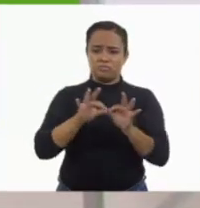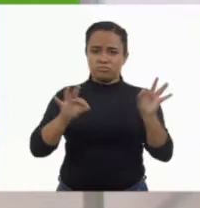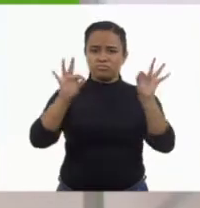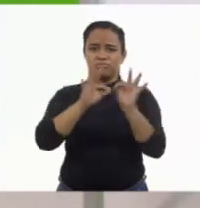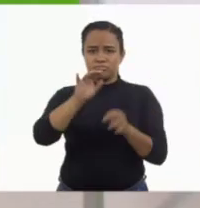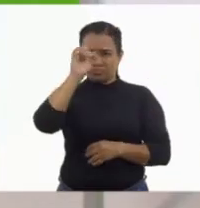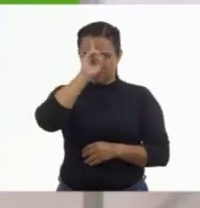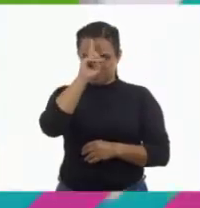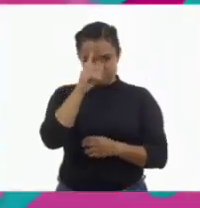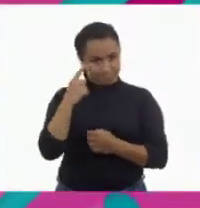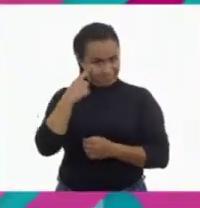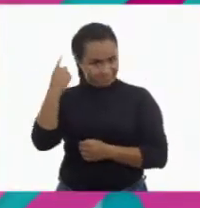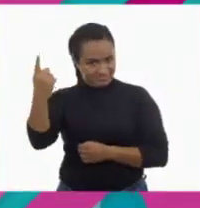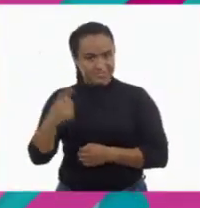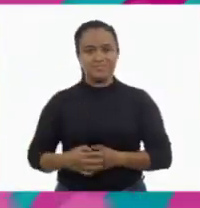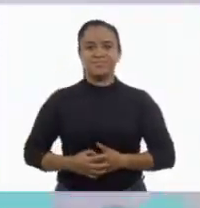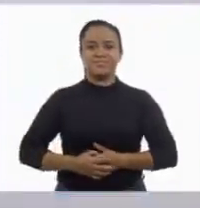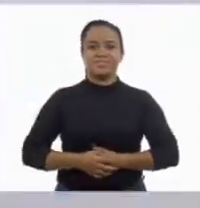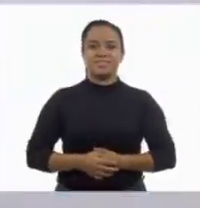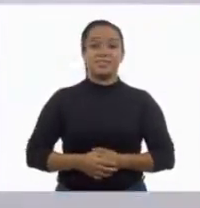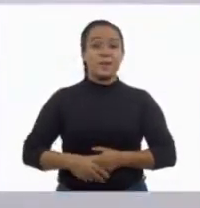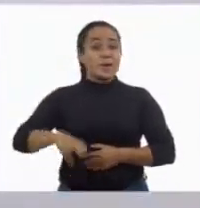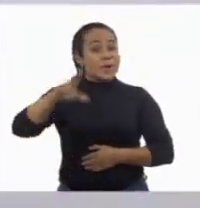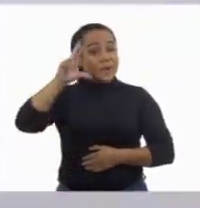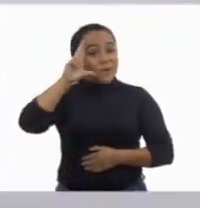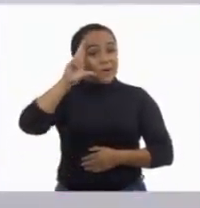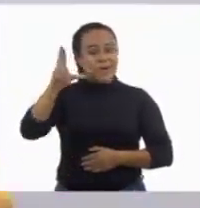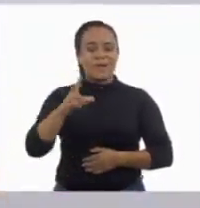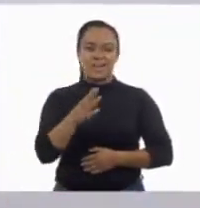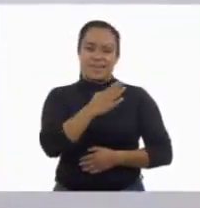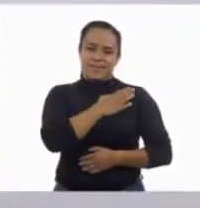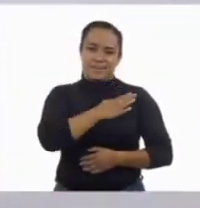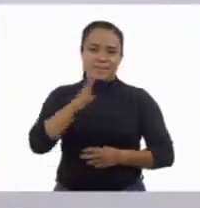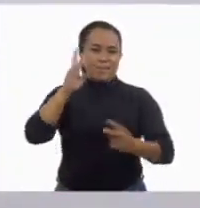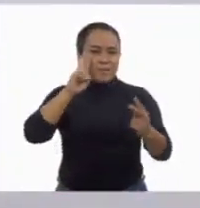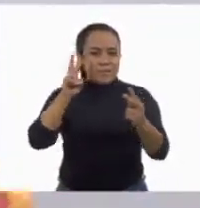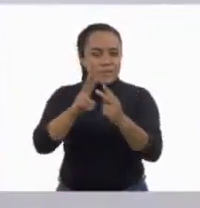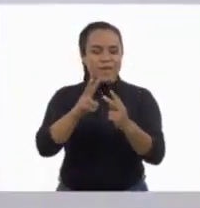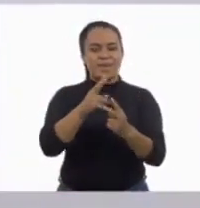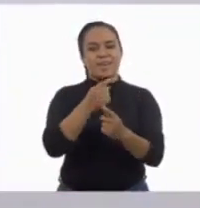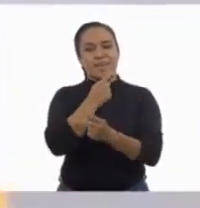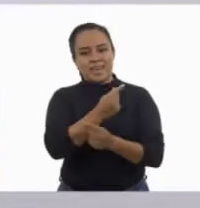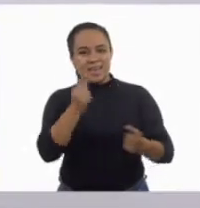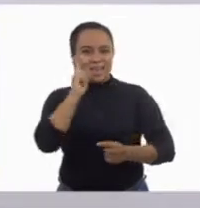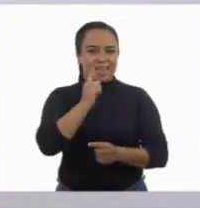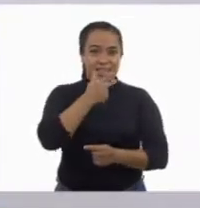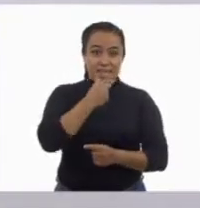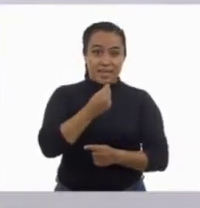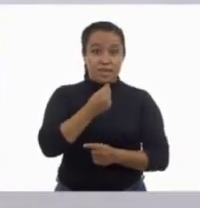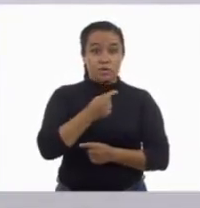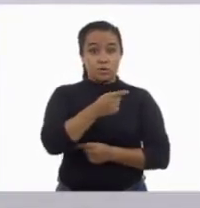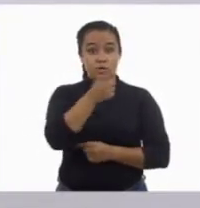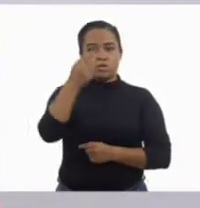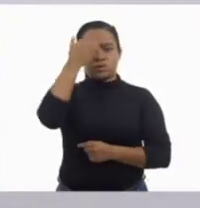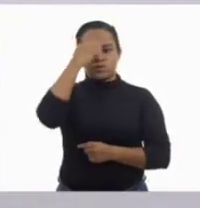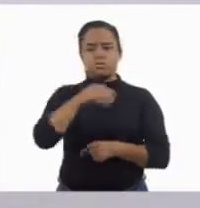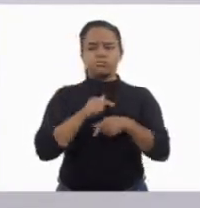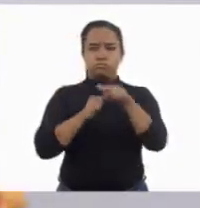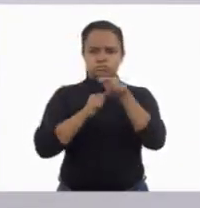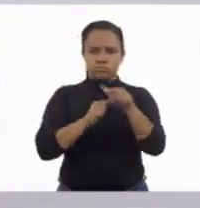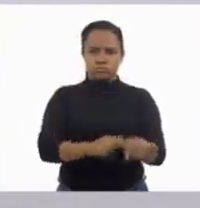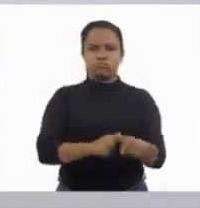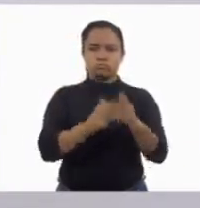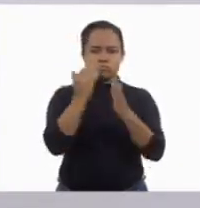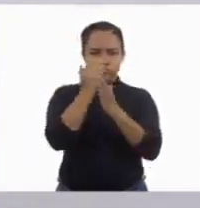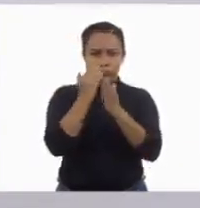importante. ¡Vamos con él! ¡Hola! ¡Qué bueno verlas y verlos por aquí! Ya saben que continuamos con